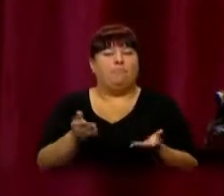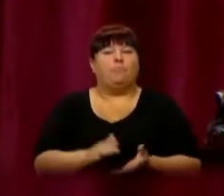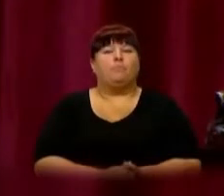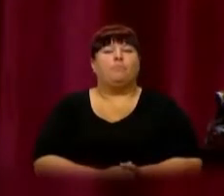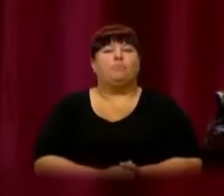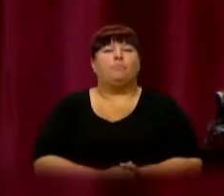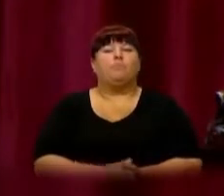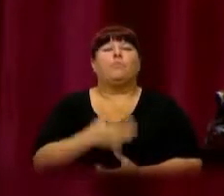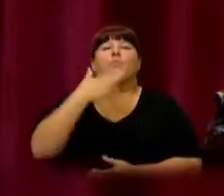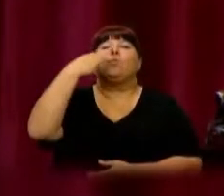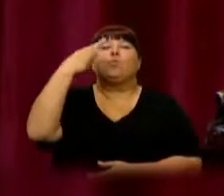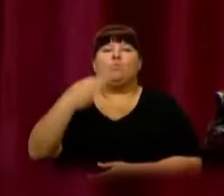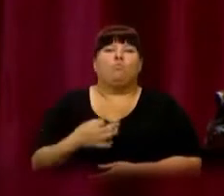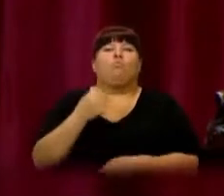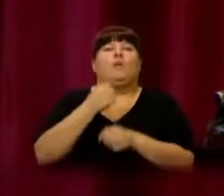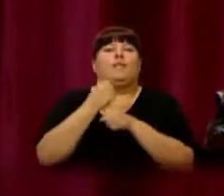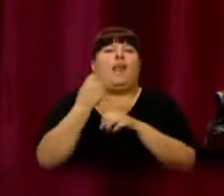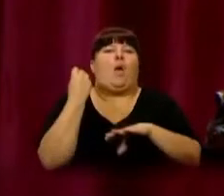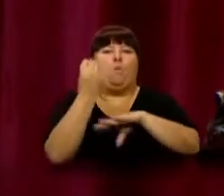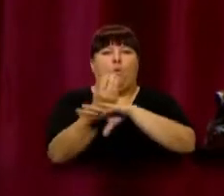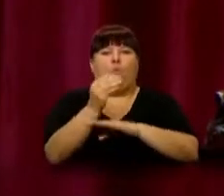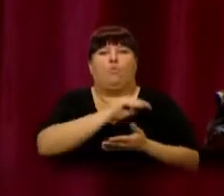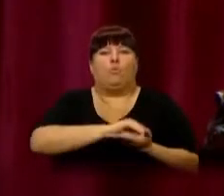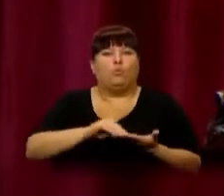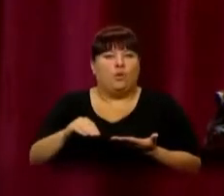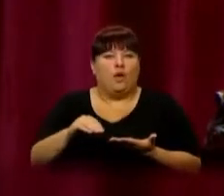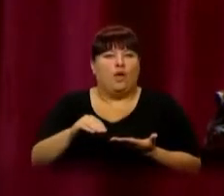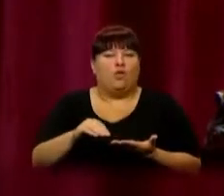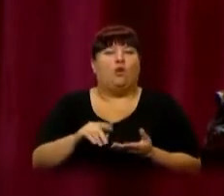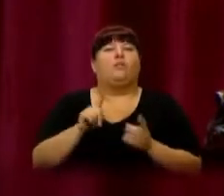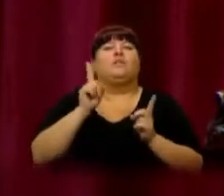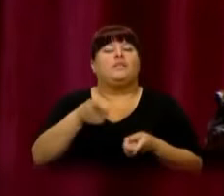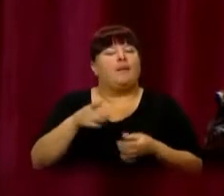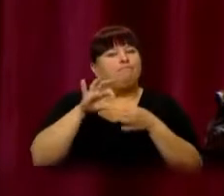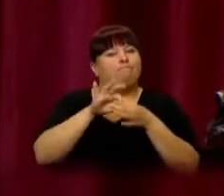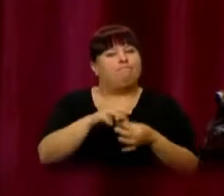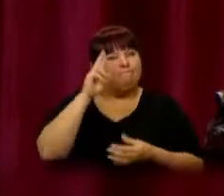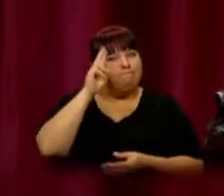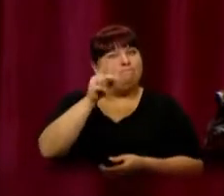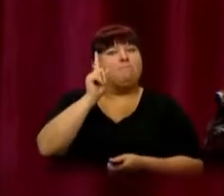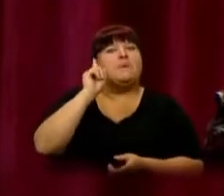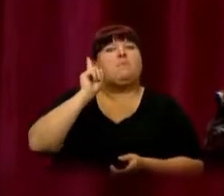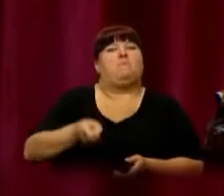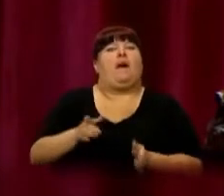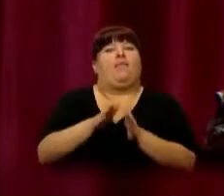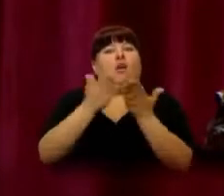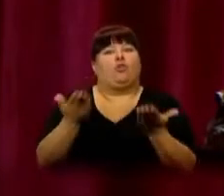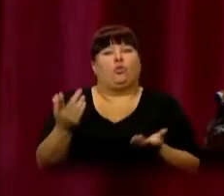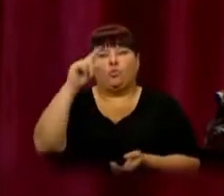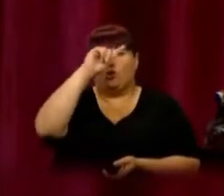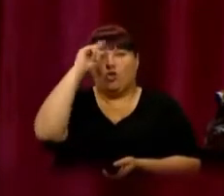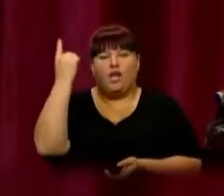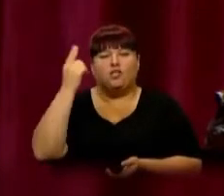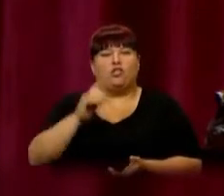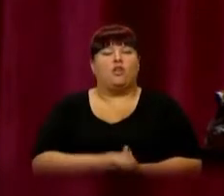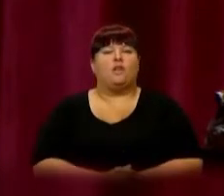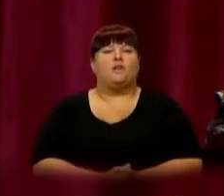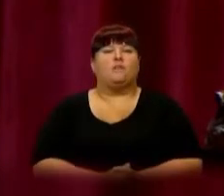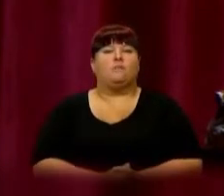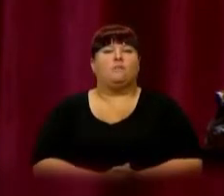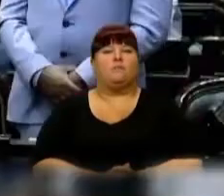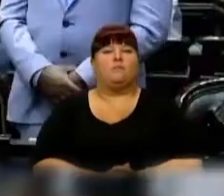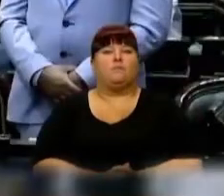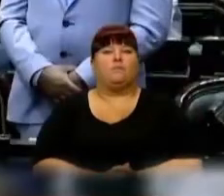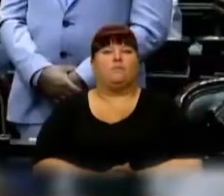Sofía Brambilla, Manuel Aguirre y José Antonio Romero por el Frente de Todos. También están ocupando, ya ocupan una banca allí